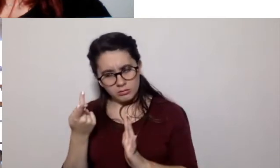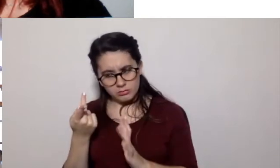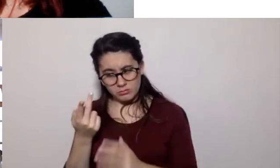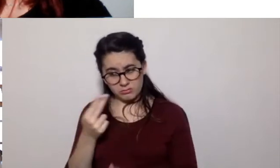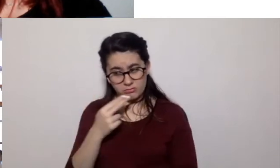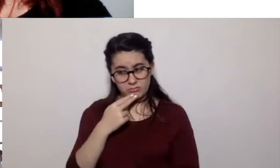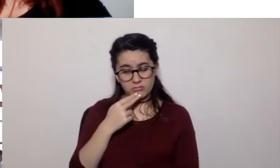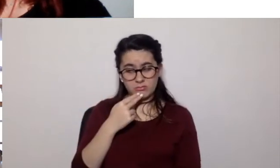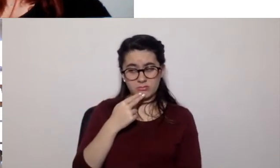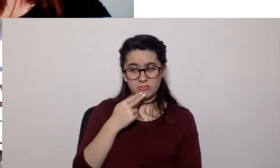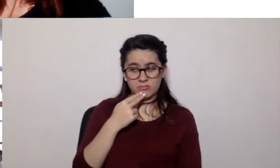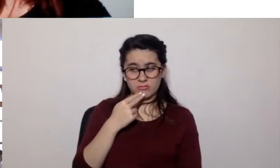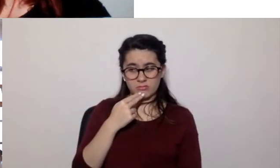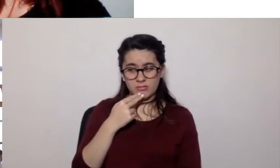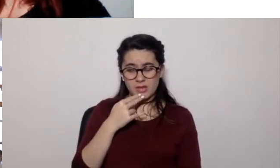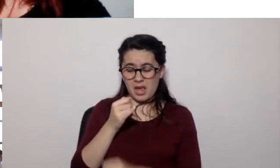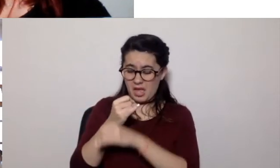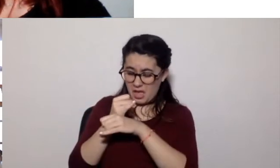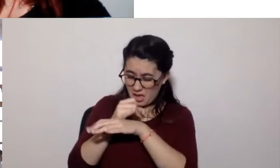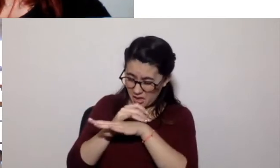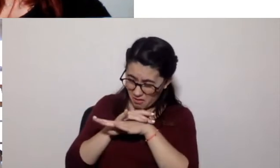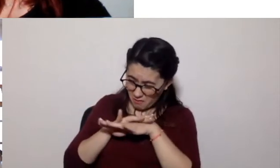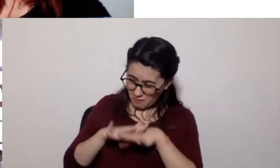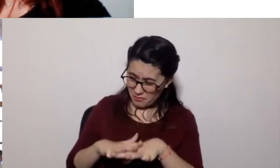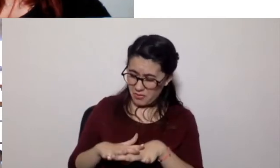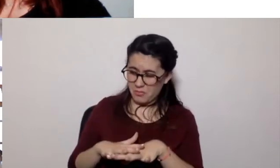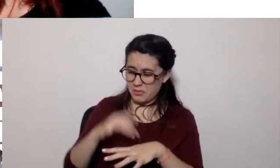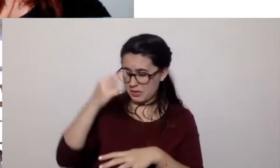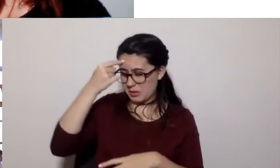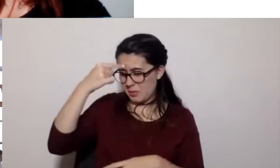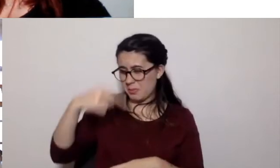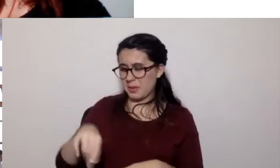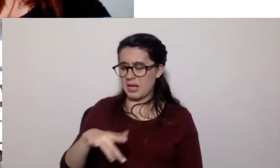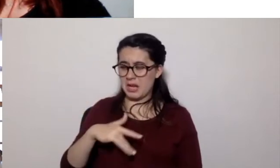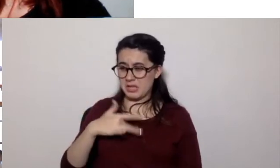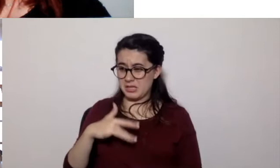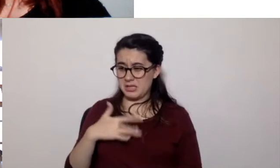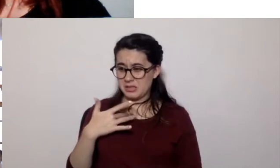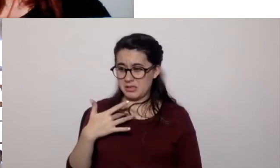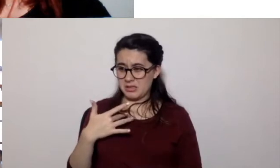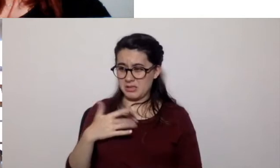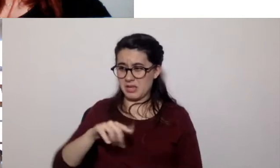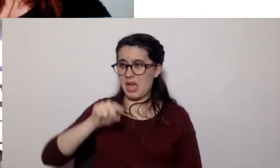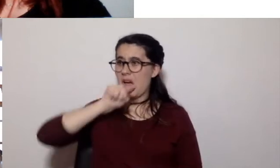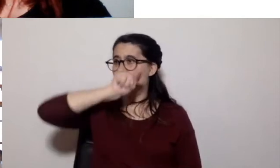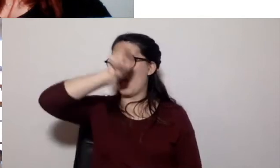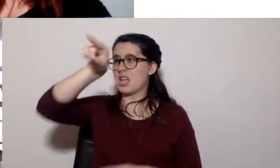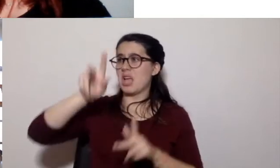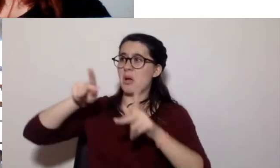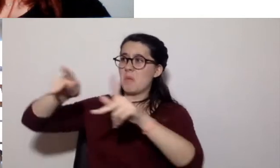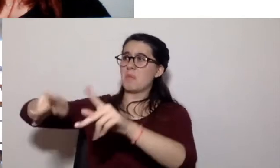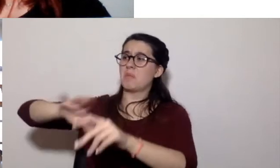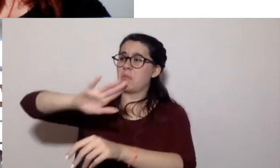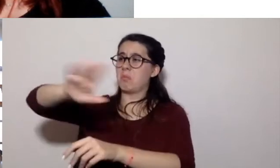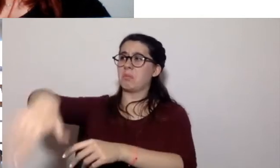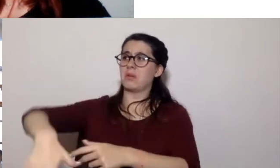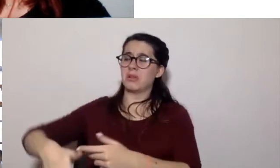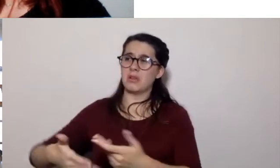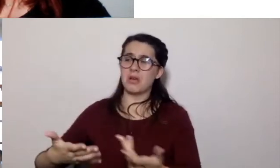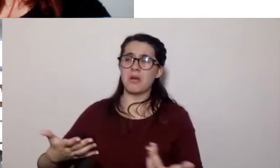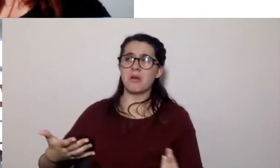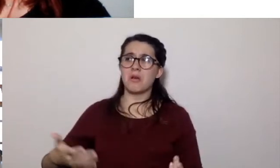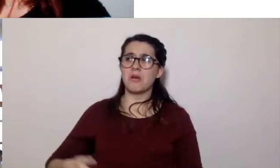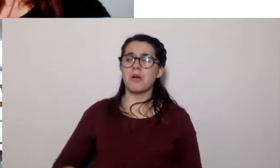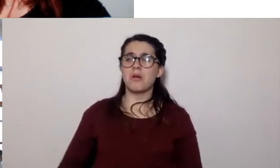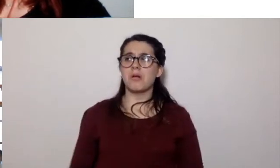¿Tengo todos los datos para estar convencida de que sí está en la barranca volteada, ¿no? O que está